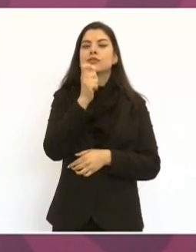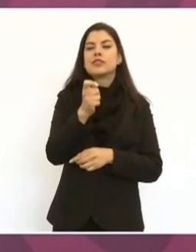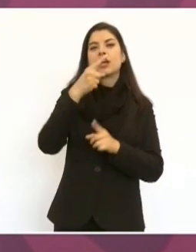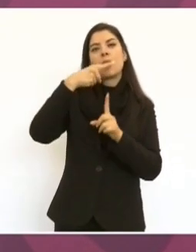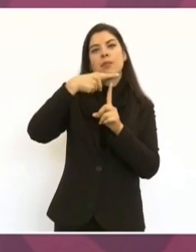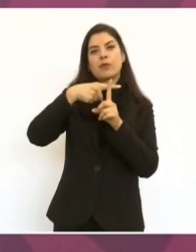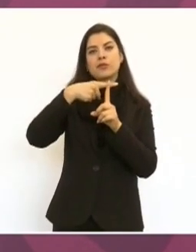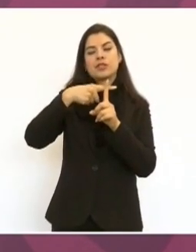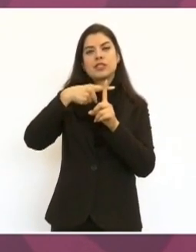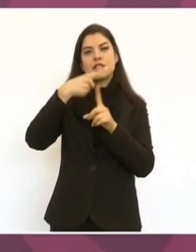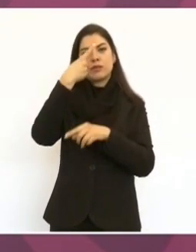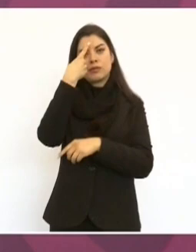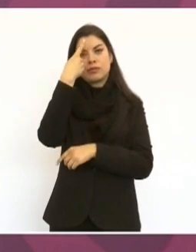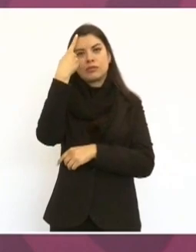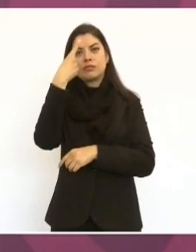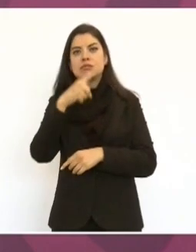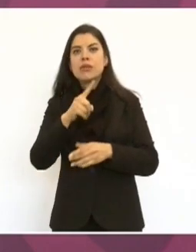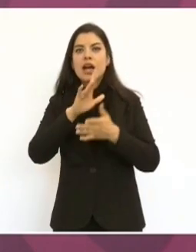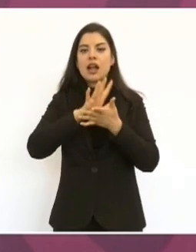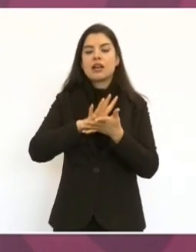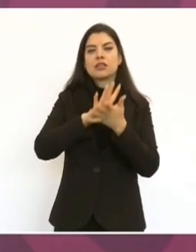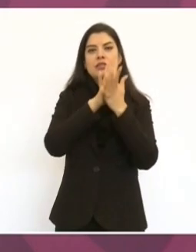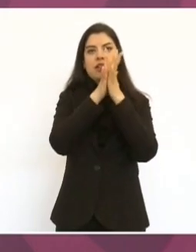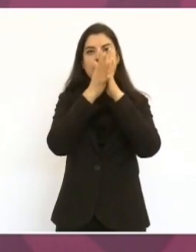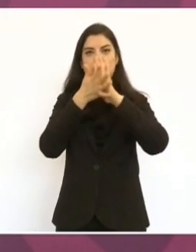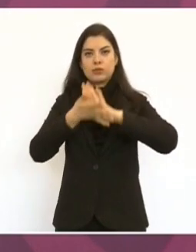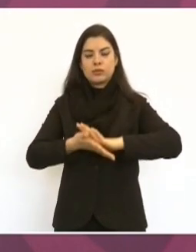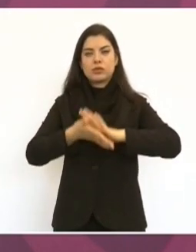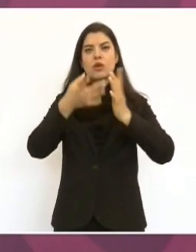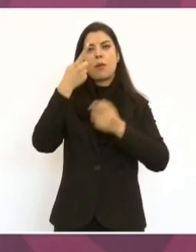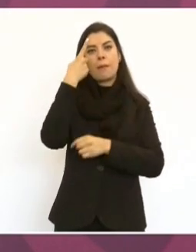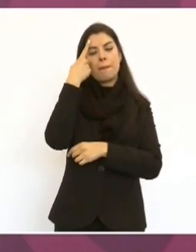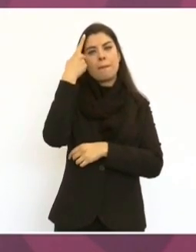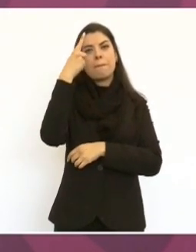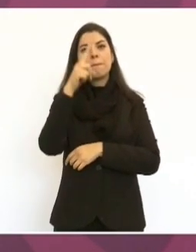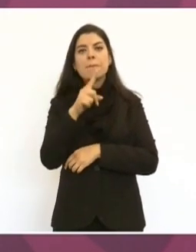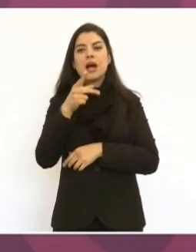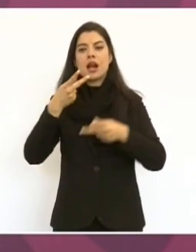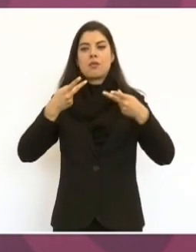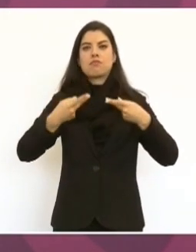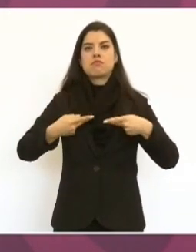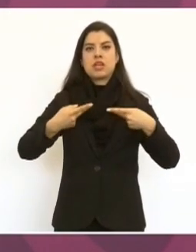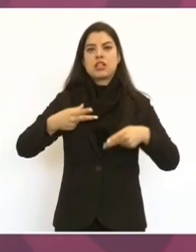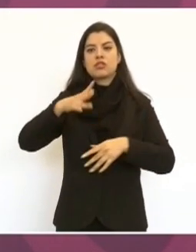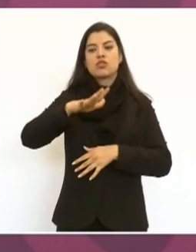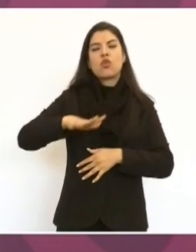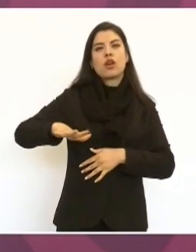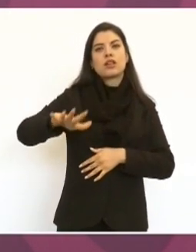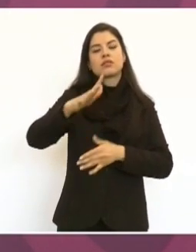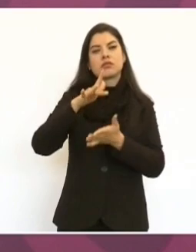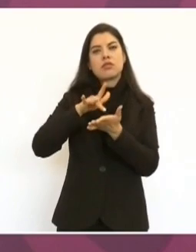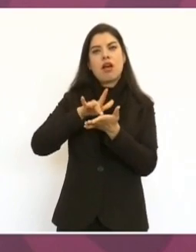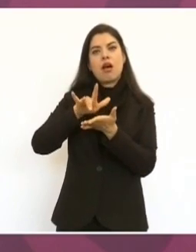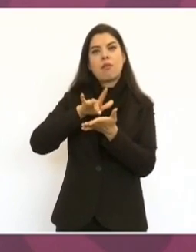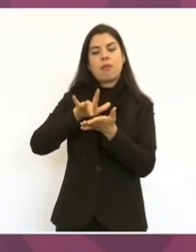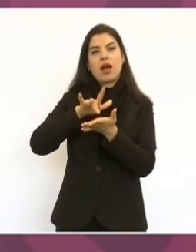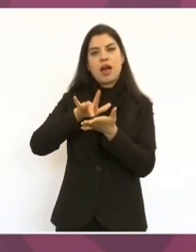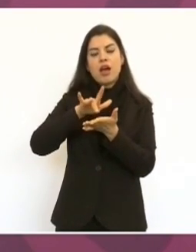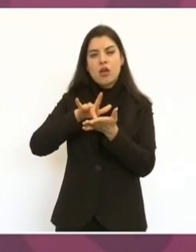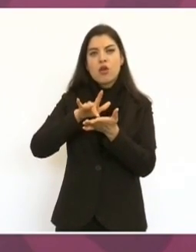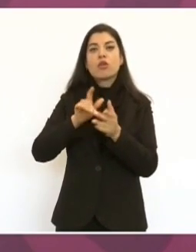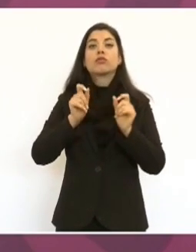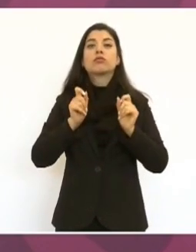la transformación, para brindar apoyos directos en favor de la dignidad del pueblo, pero sobre todo para hacer